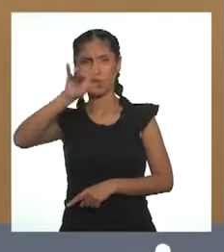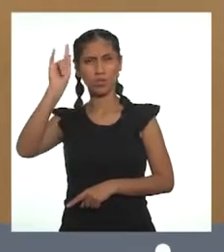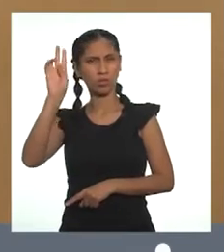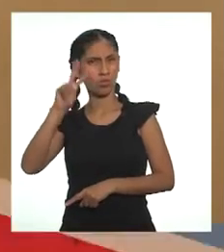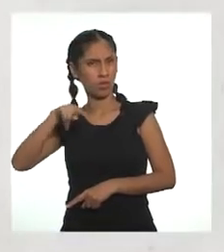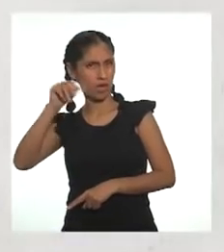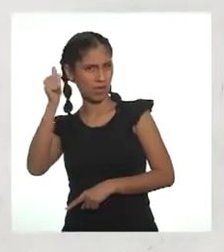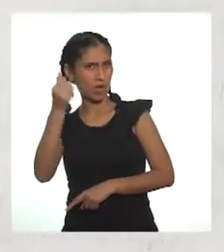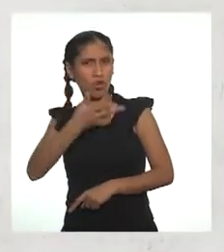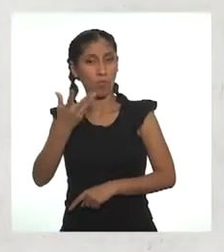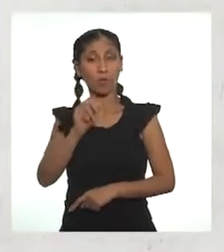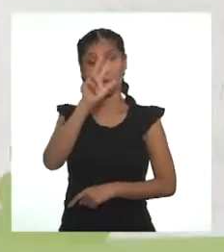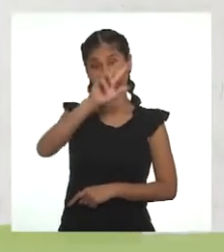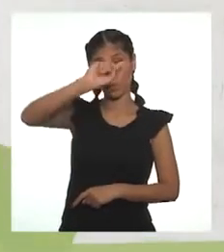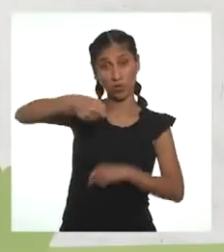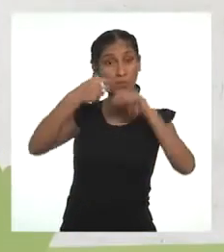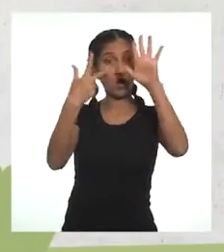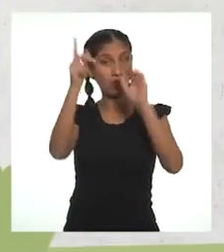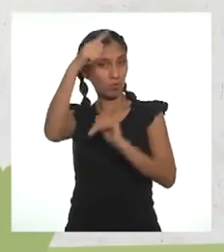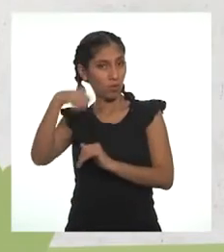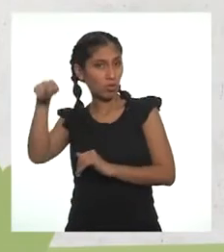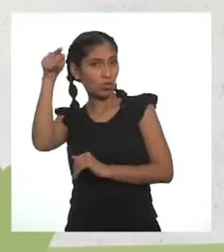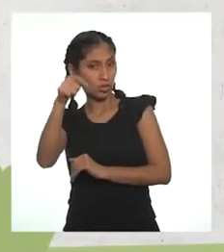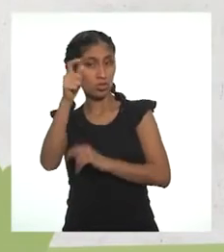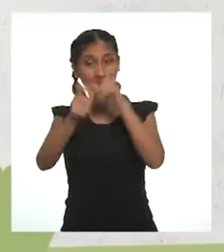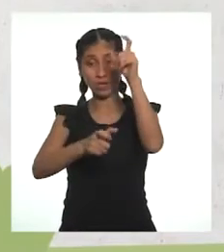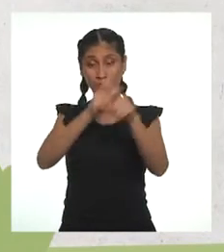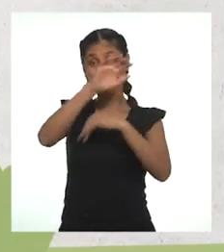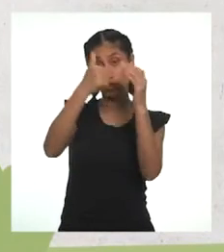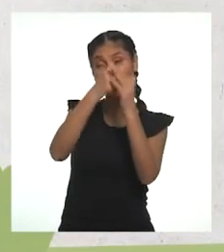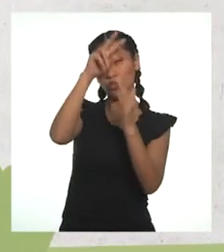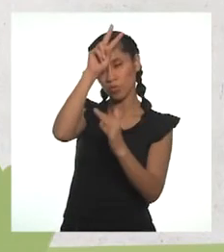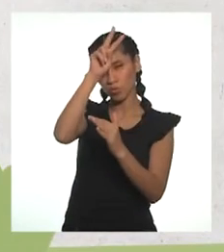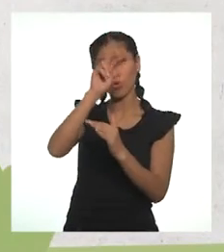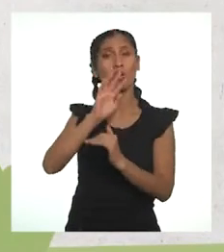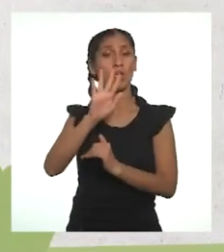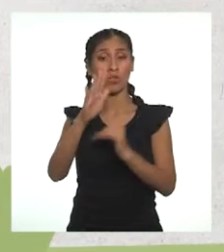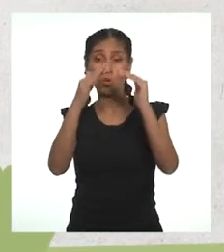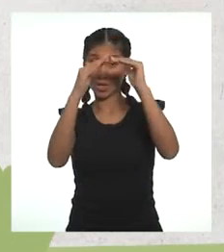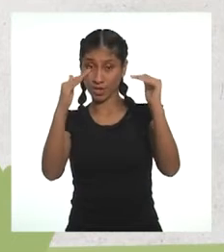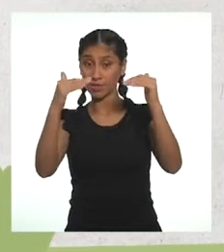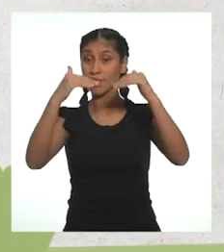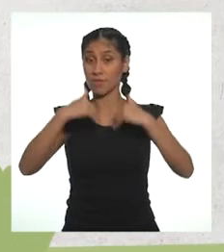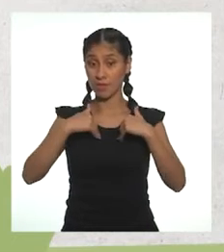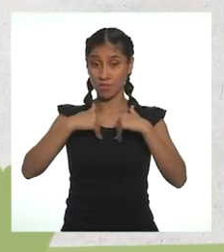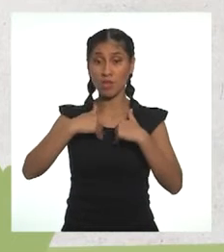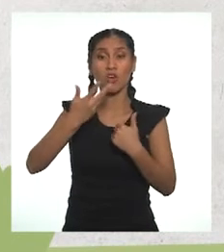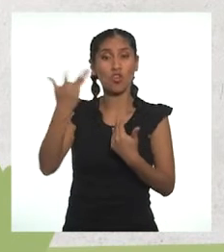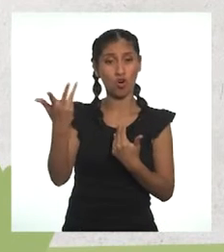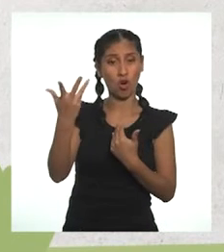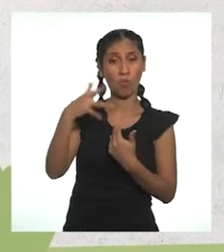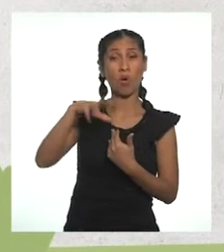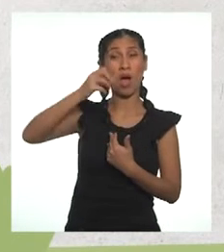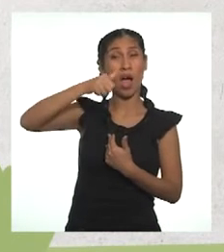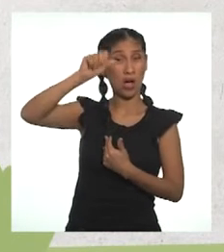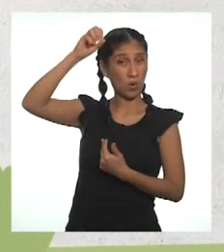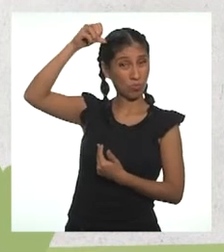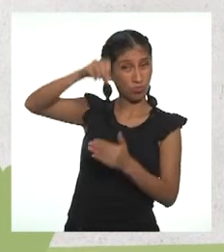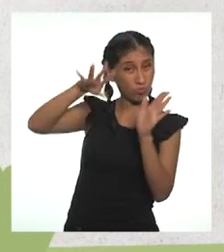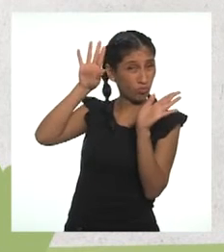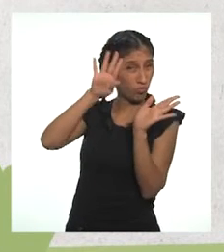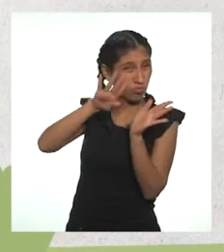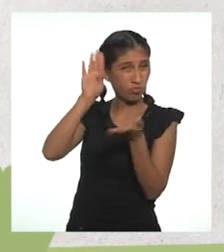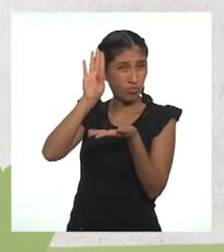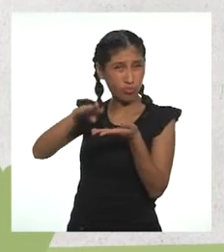todo gusto, Brigitte. El 3,8% de la población del país cuenta con sistema de eliminación de